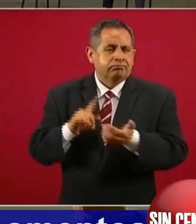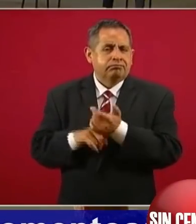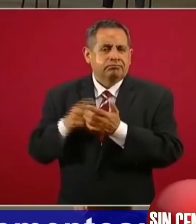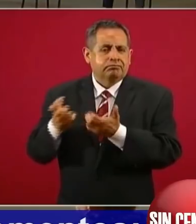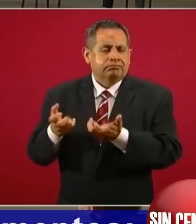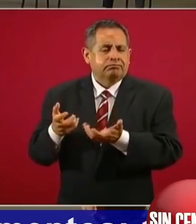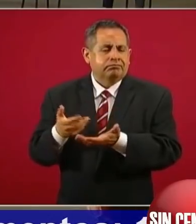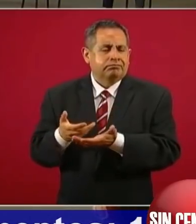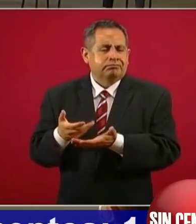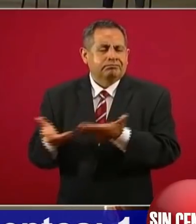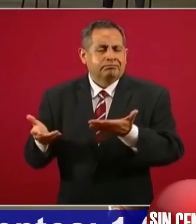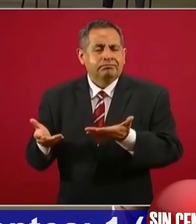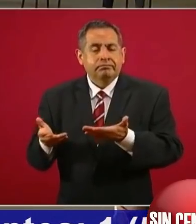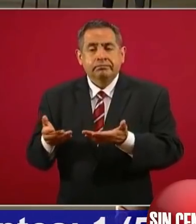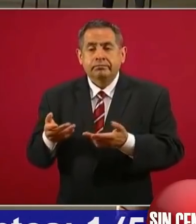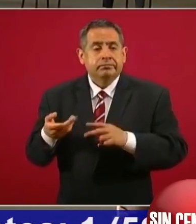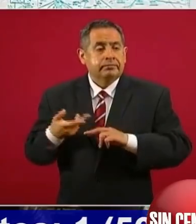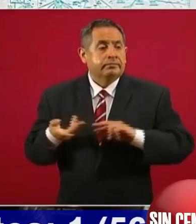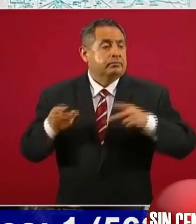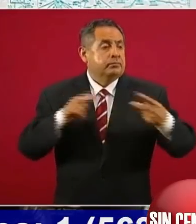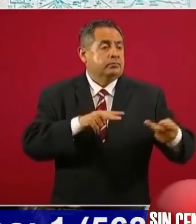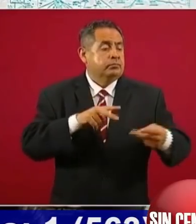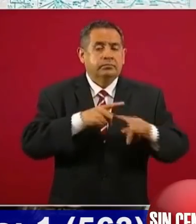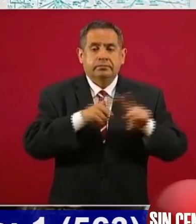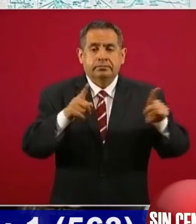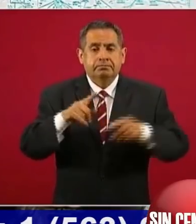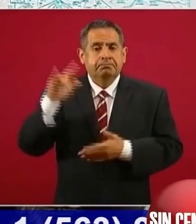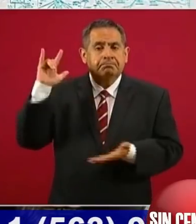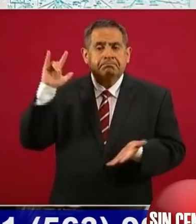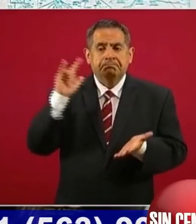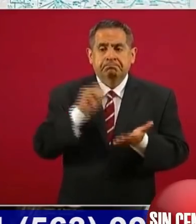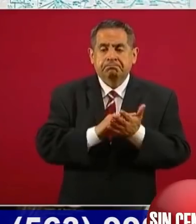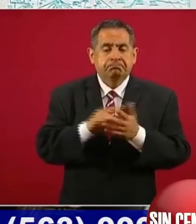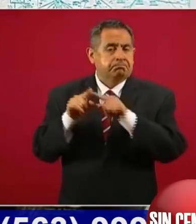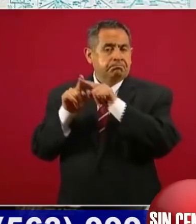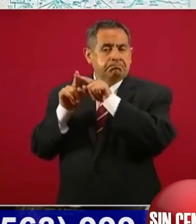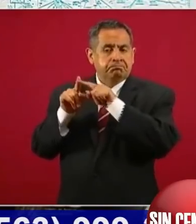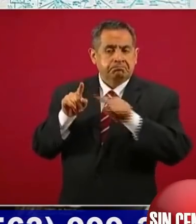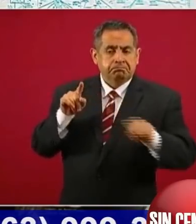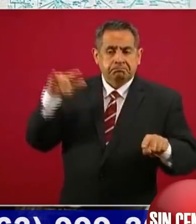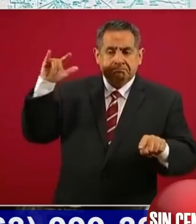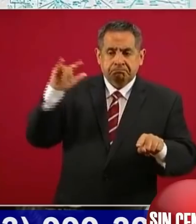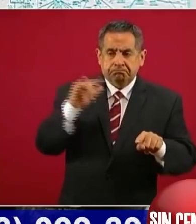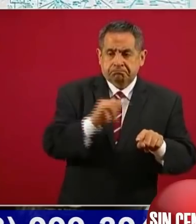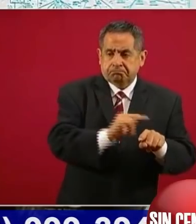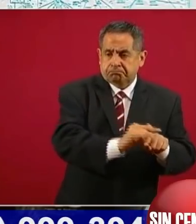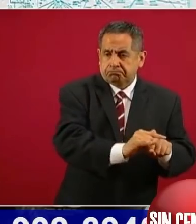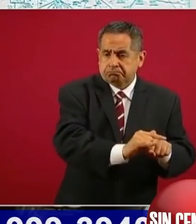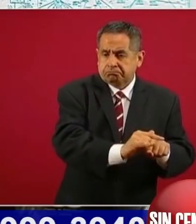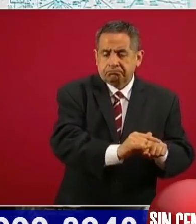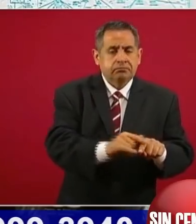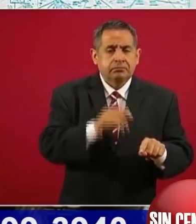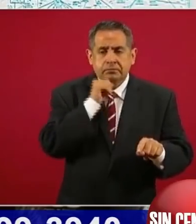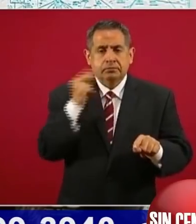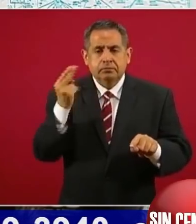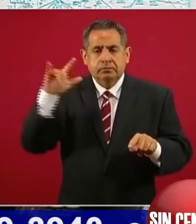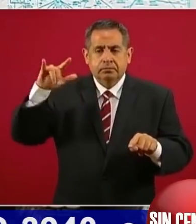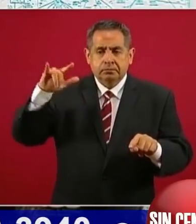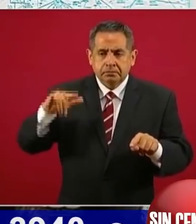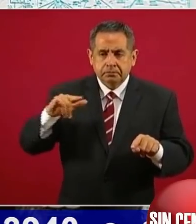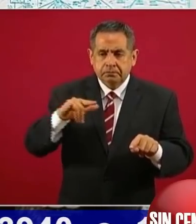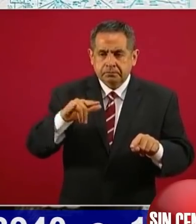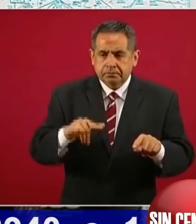etc. Ahora van a poder descender uniformemente para poder hacer tanto los descensos como los ascensos de una